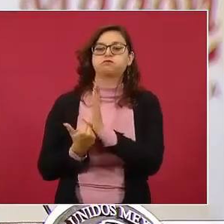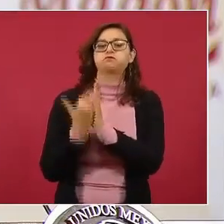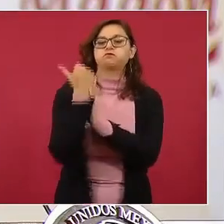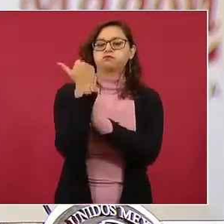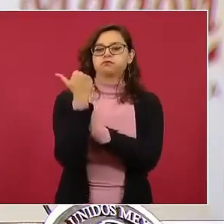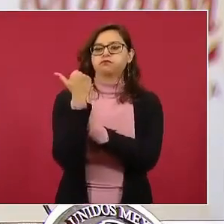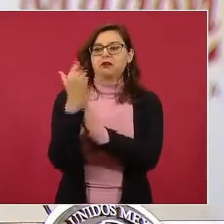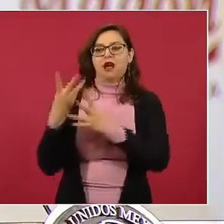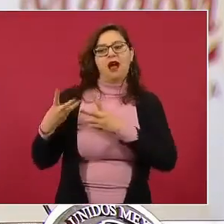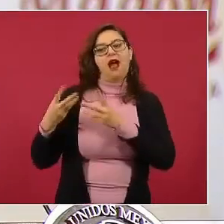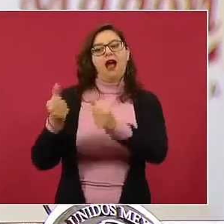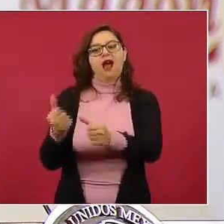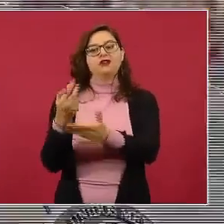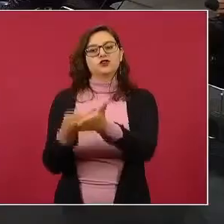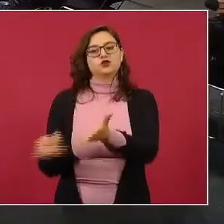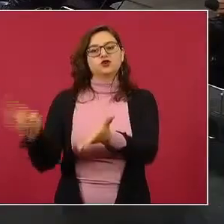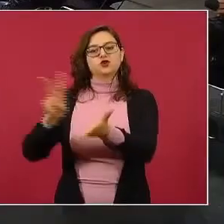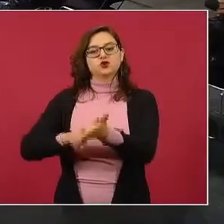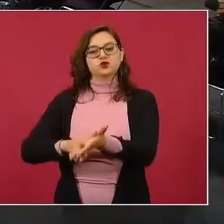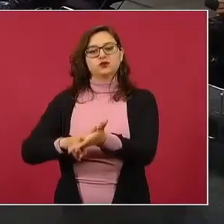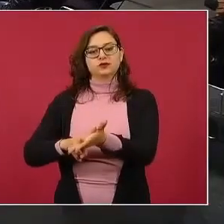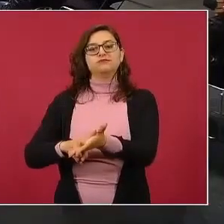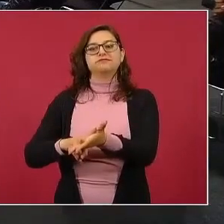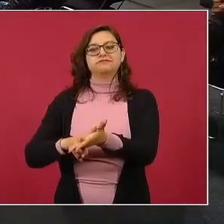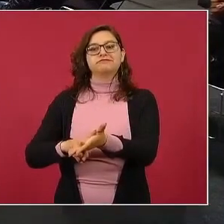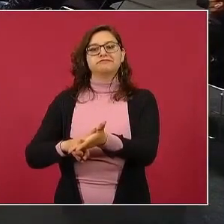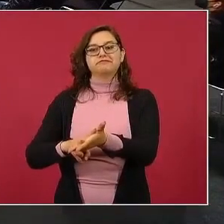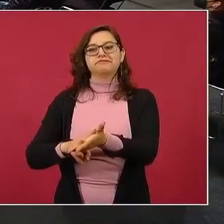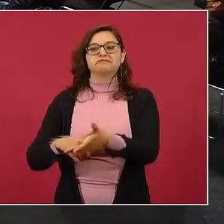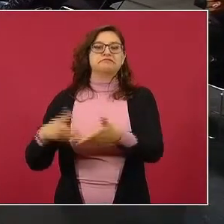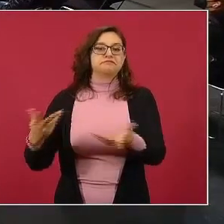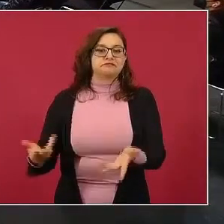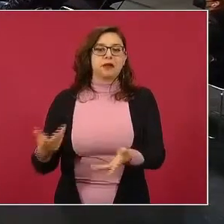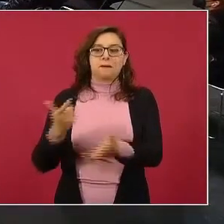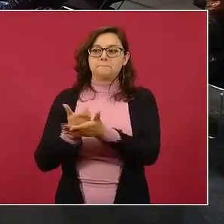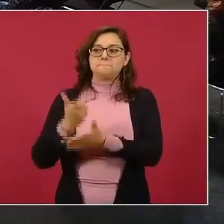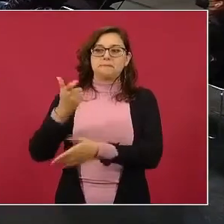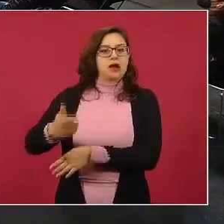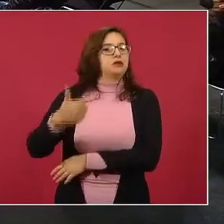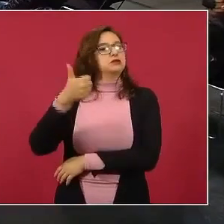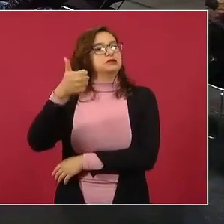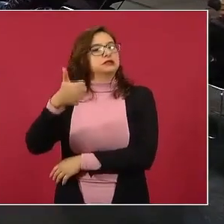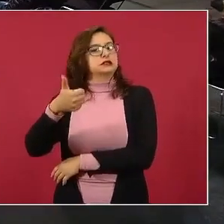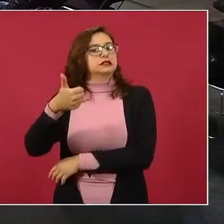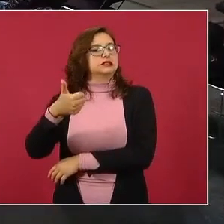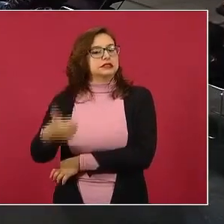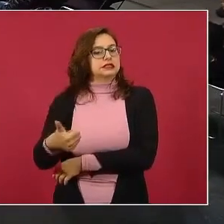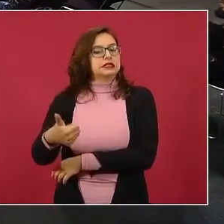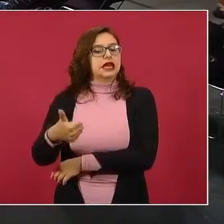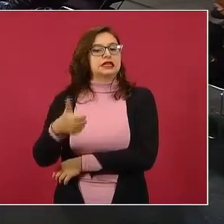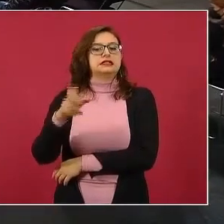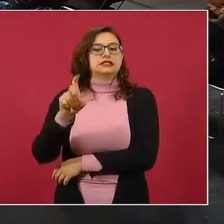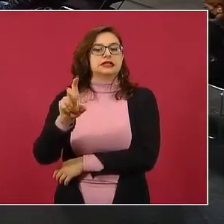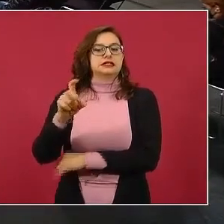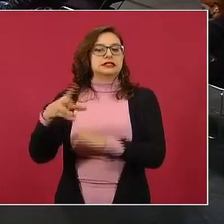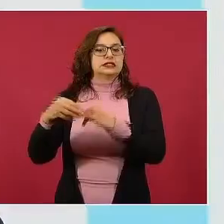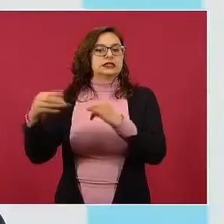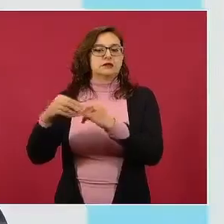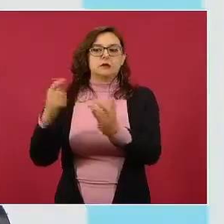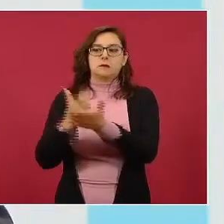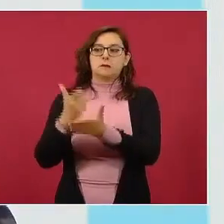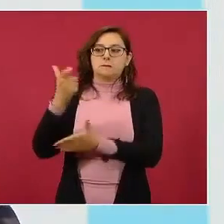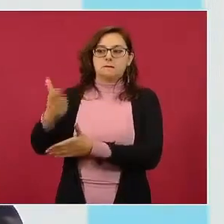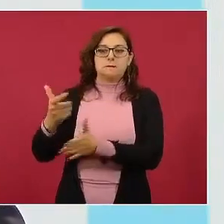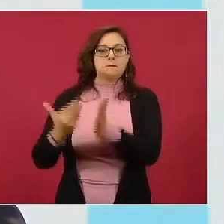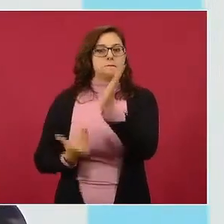de alto consumo y voy a pagar los precios que veíamos hace un momento y que estamos en esta gráfica viendo de 6 pesos con 30 centavos.